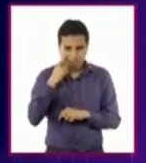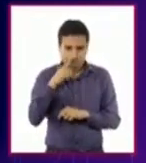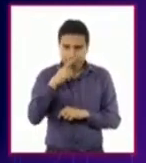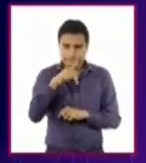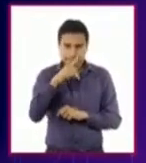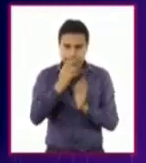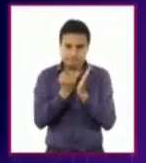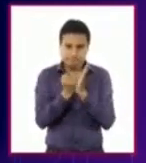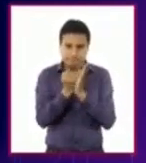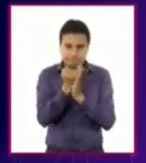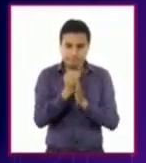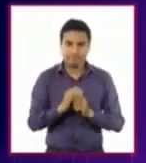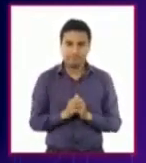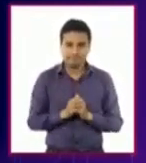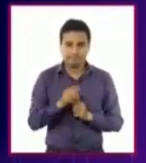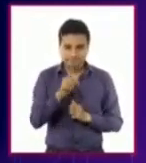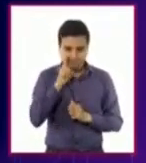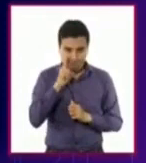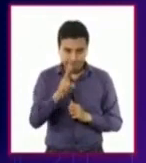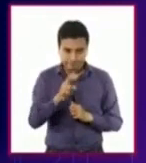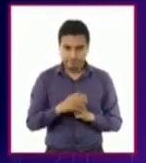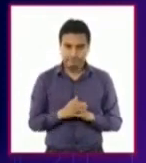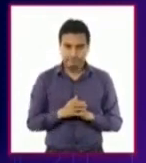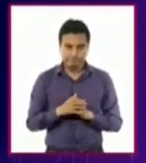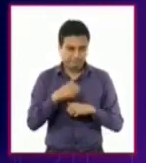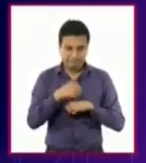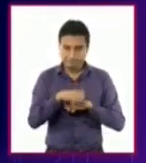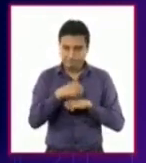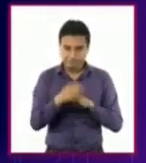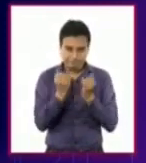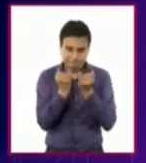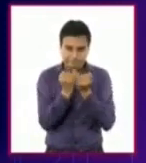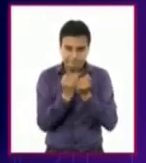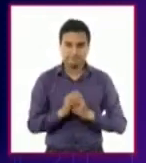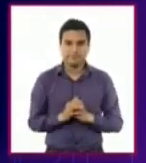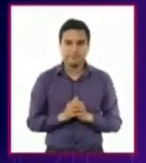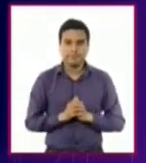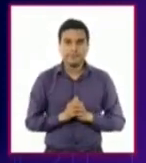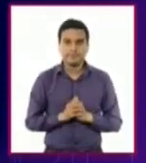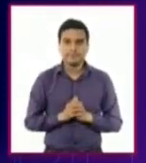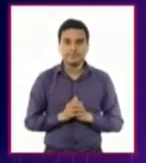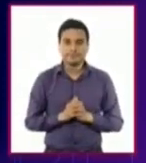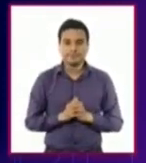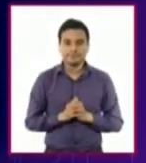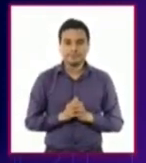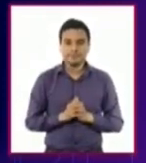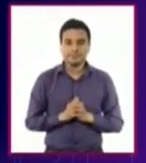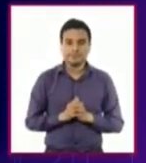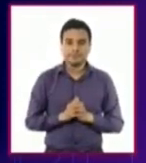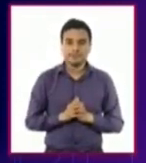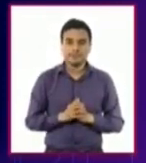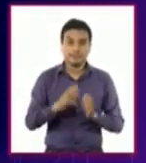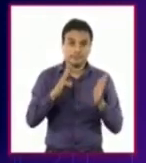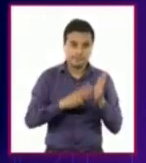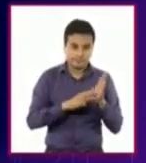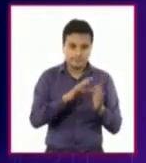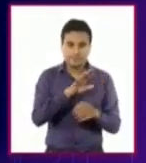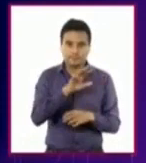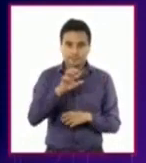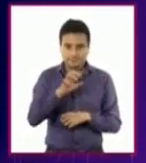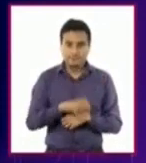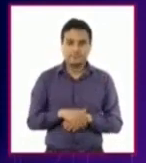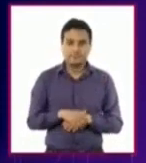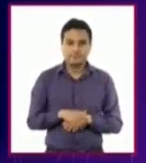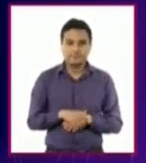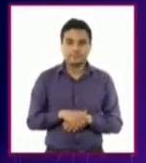a menor y observarán que coincidimos en el cálculo el ordenamiento resulta tres mil quinientos pesos